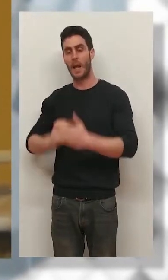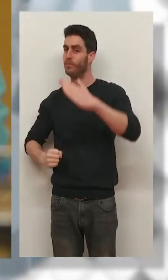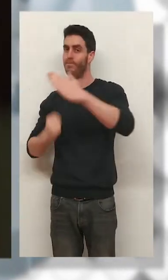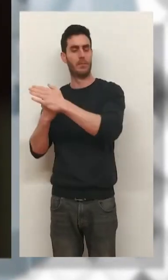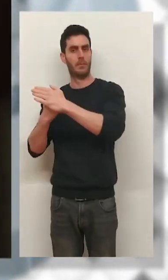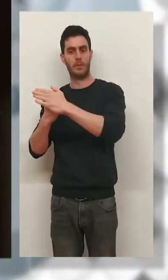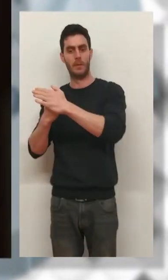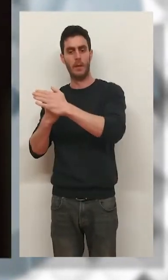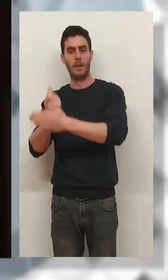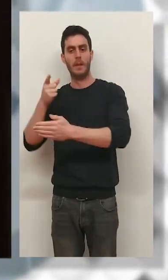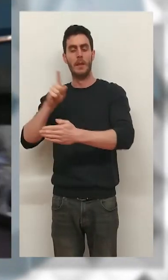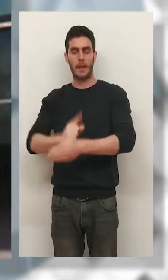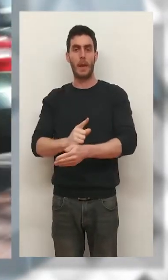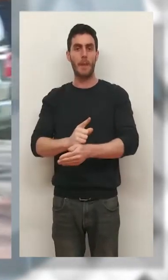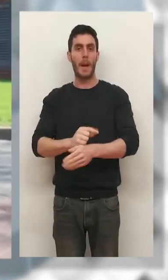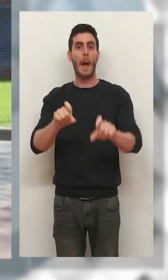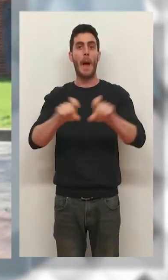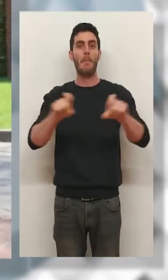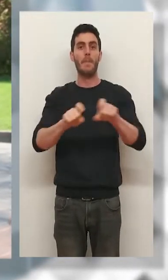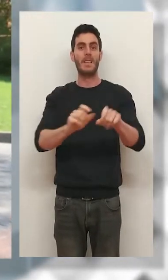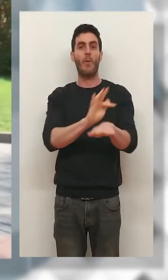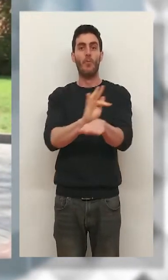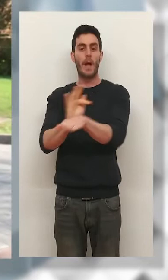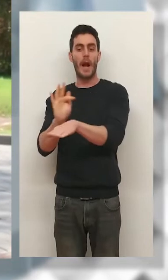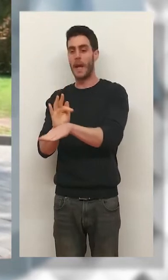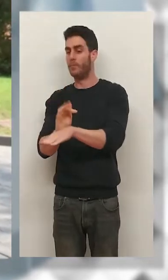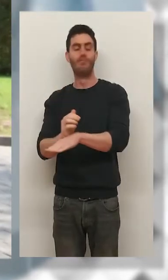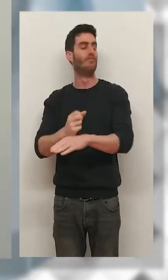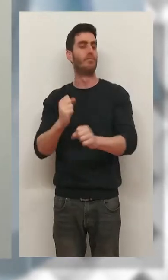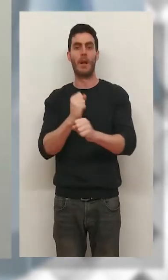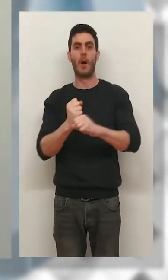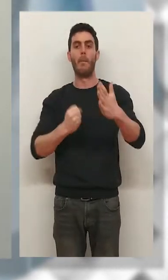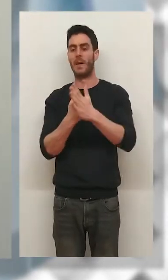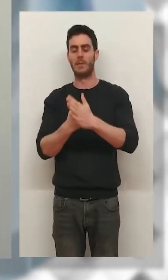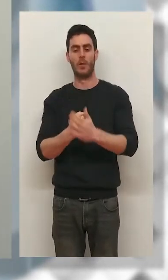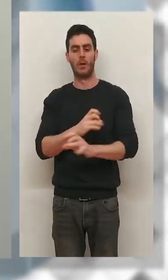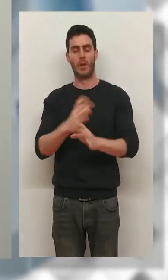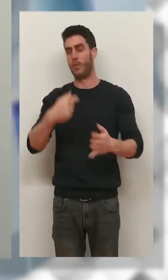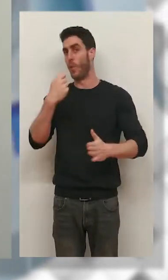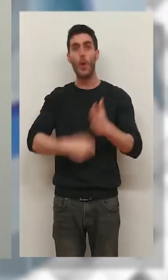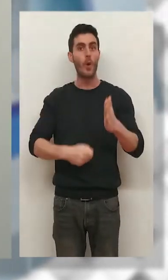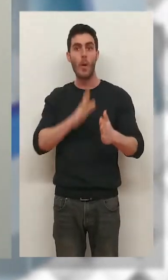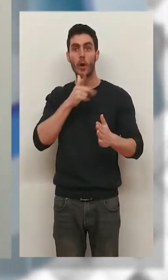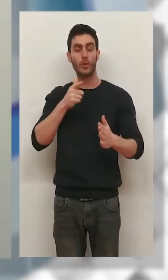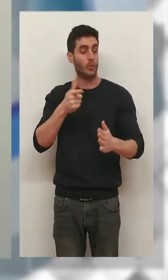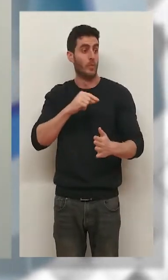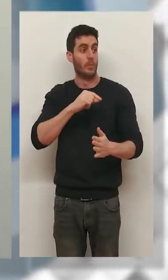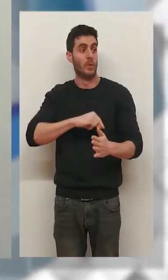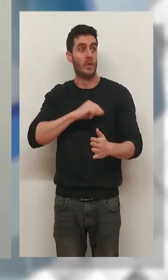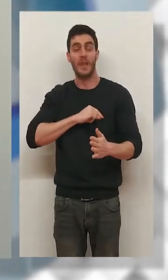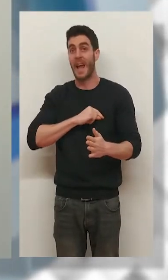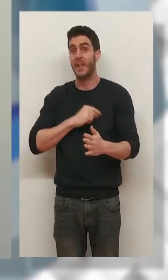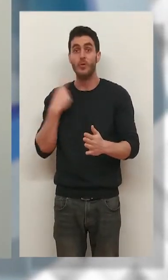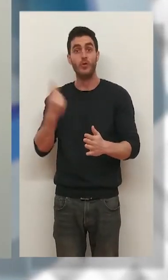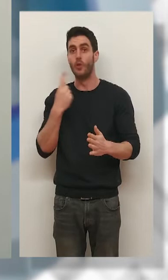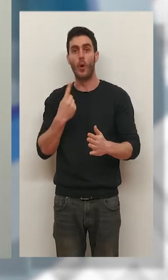hospitales llenos y funerarias que no daban abasto. Muy duro ver cómo un paciente se te está apagando y está solo. No puedes